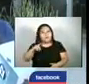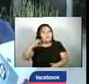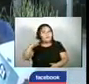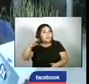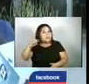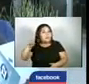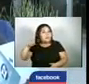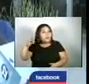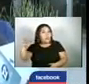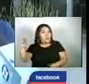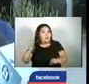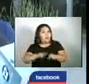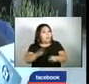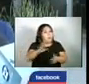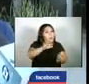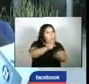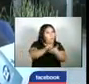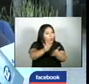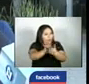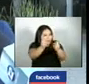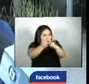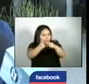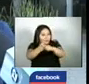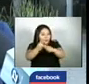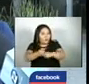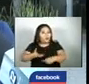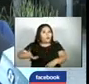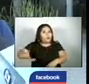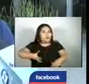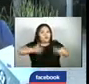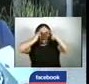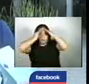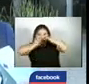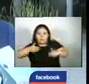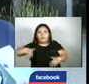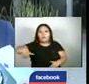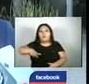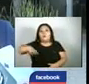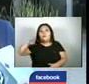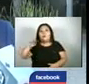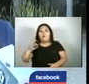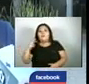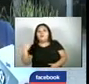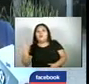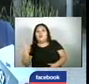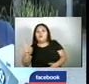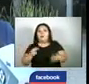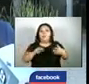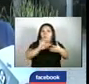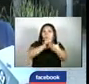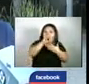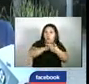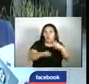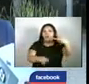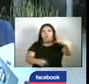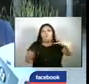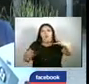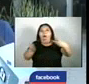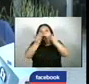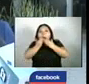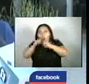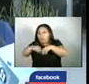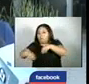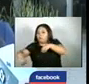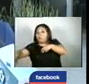una inversión de más de 100 millones de dólares en donde nos vamos a concentrar precisamente en la zona oriental. ¿Con qué proyectos? Introducción de agua potable,